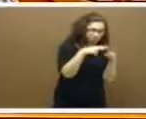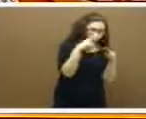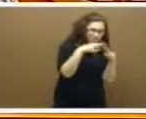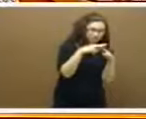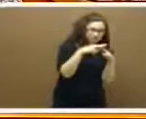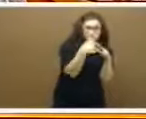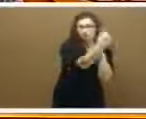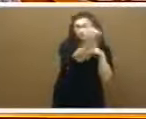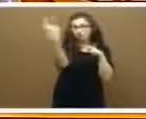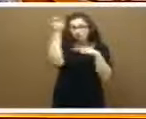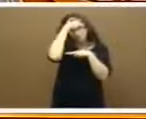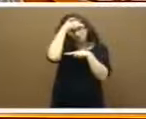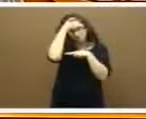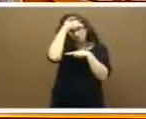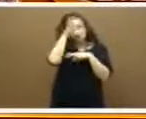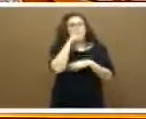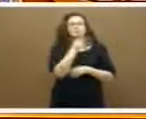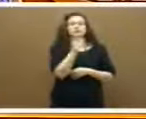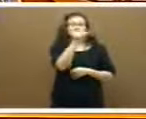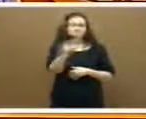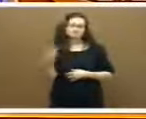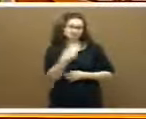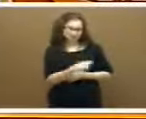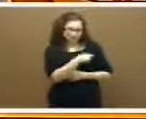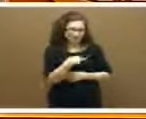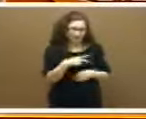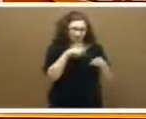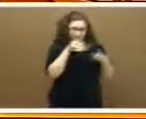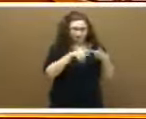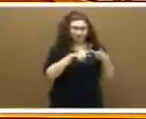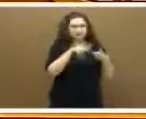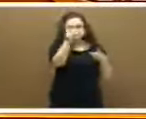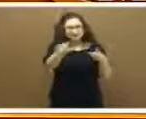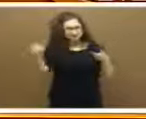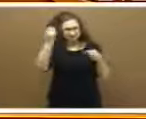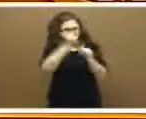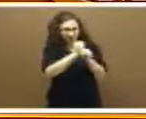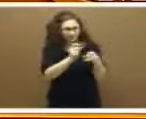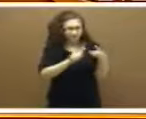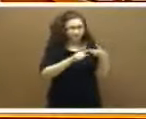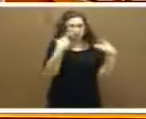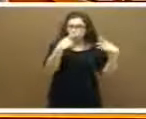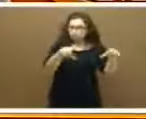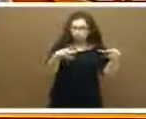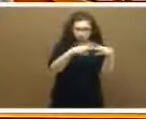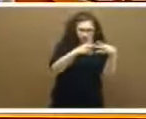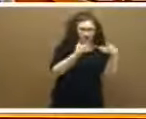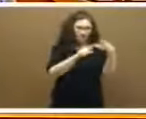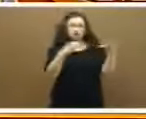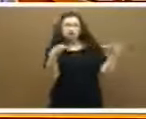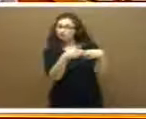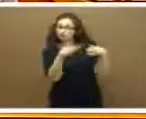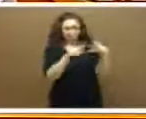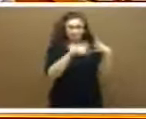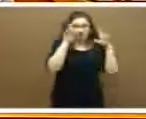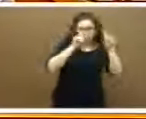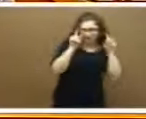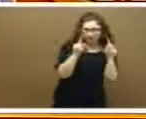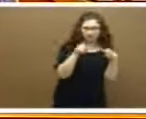esos municipios, por personal sanitario, por personal laboral, por miembros del mundo social, comunitario y educativo,